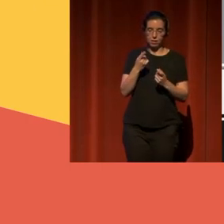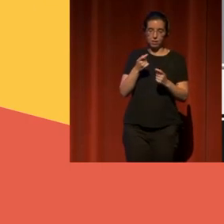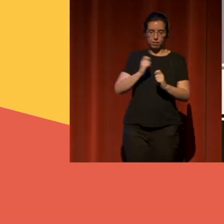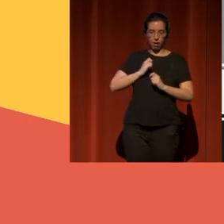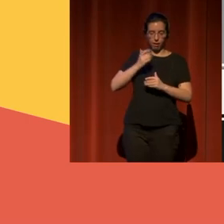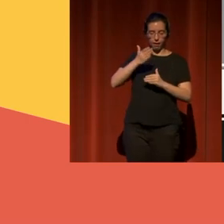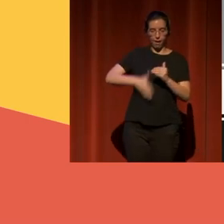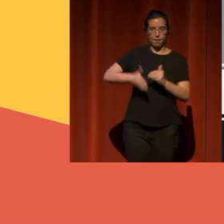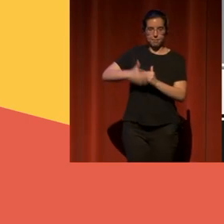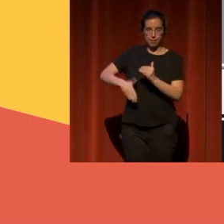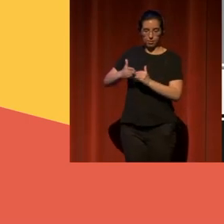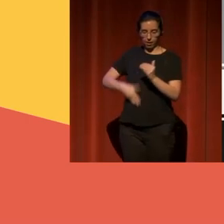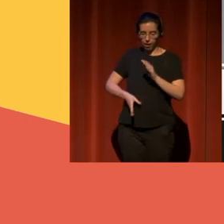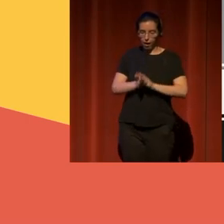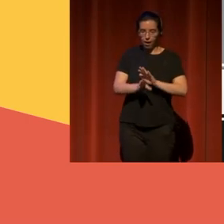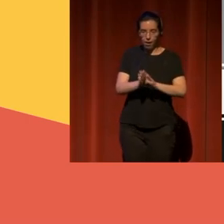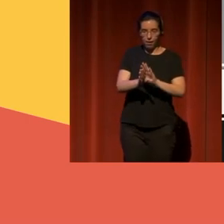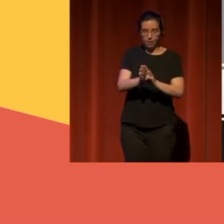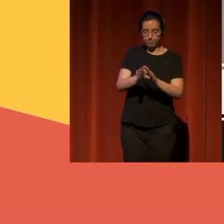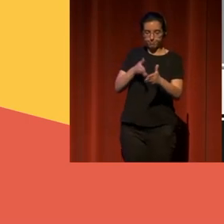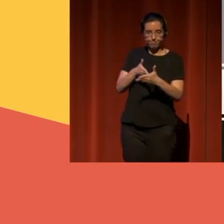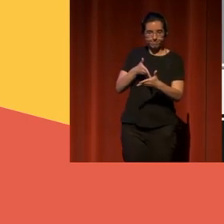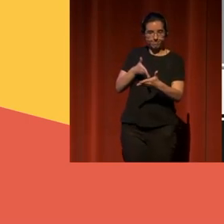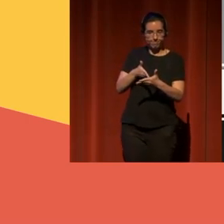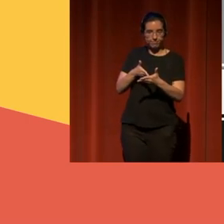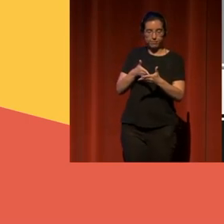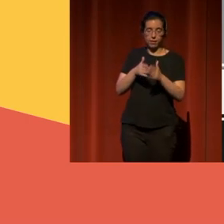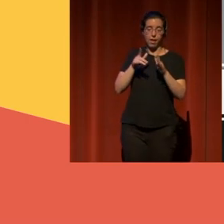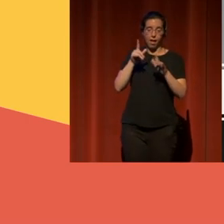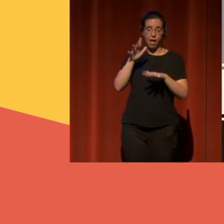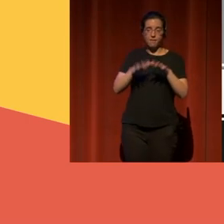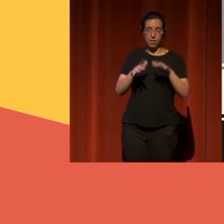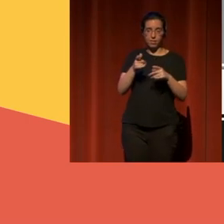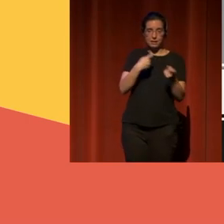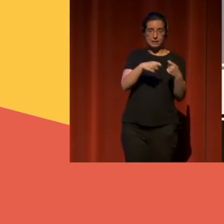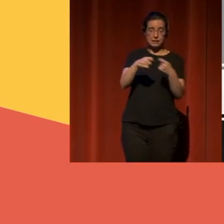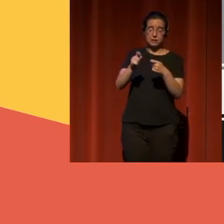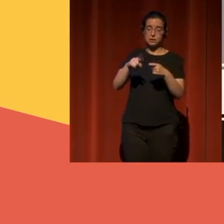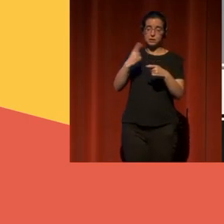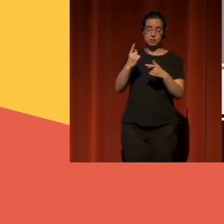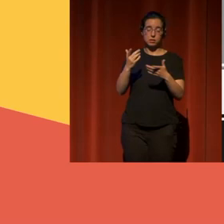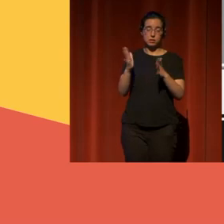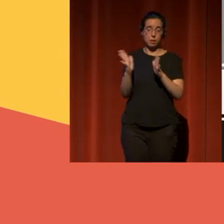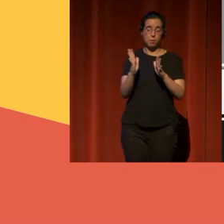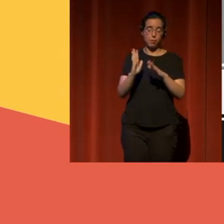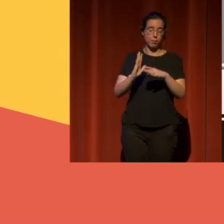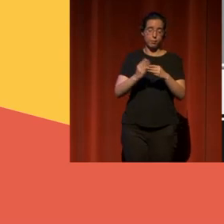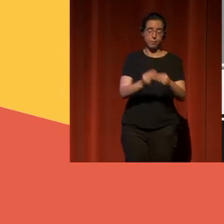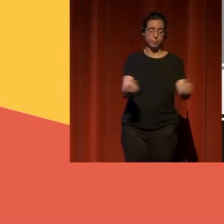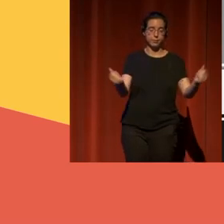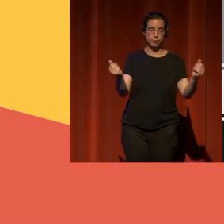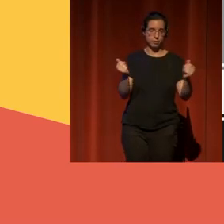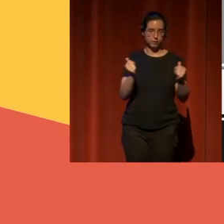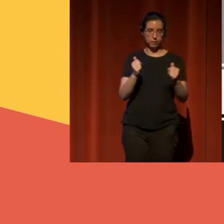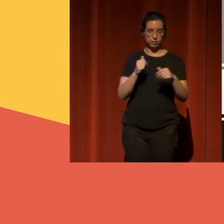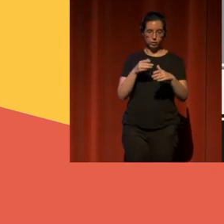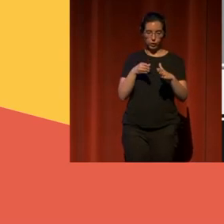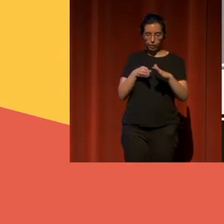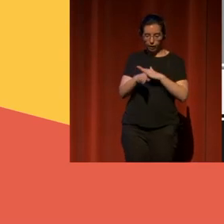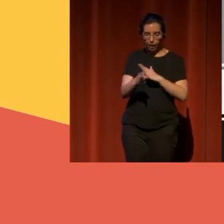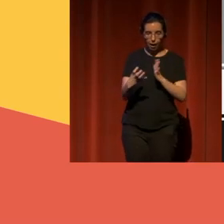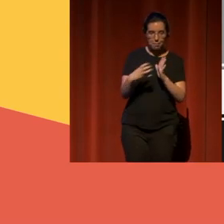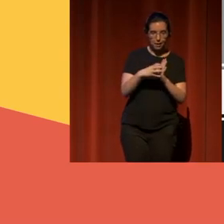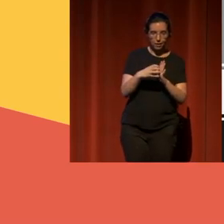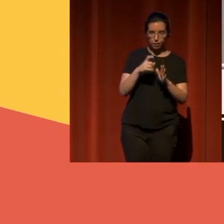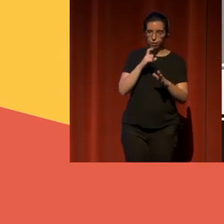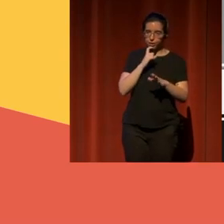la continuidad de estas obras y, como ya sabéis, a veces están en el mercado un tiempo y después desaparecen y es muy complicado, ¿no?, acceder a la aplicación,